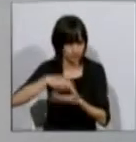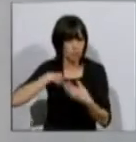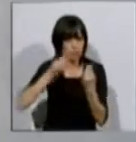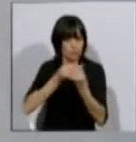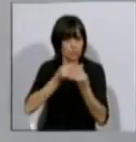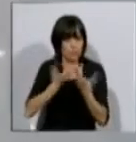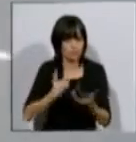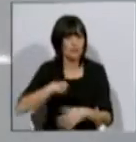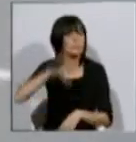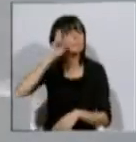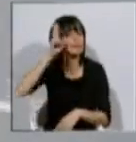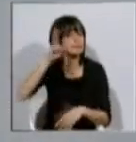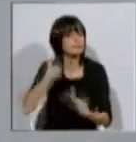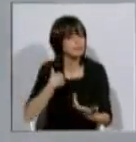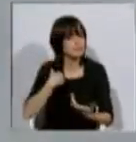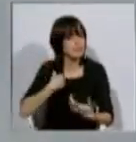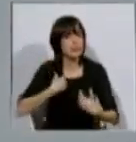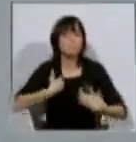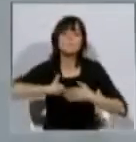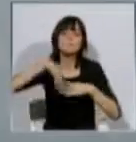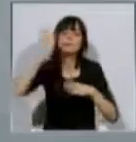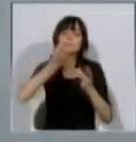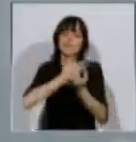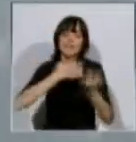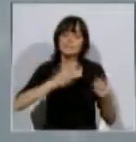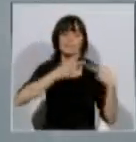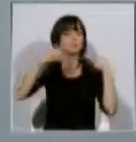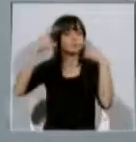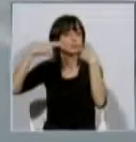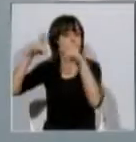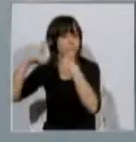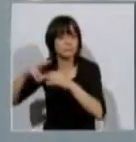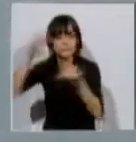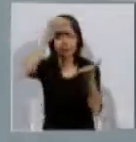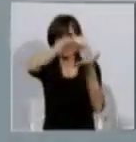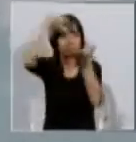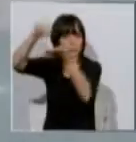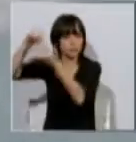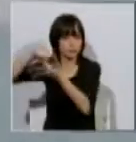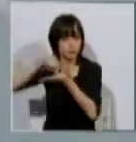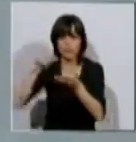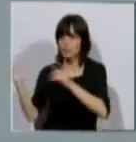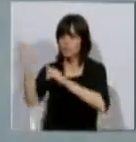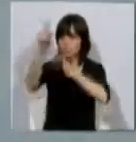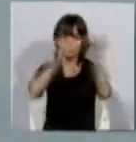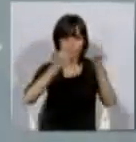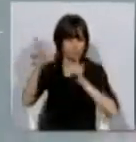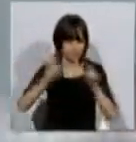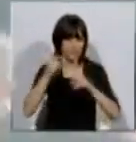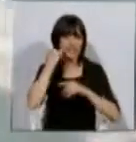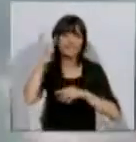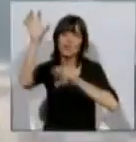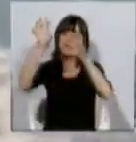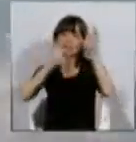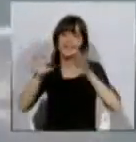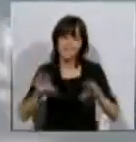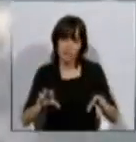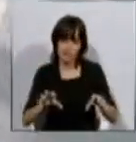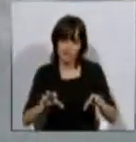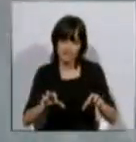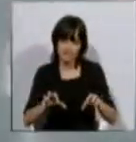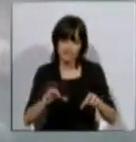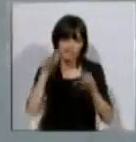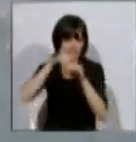así generaban un tráfico de turistas importantes de una ciudad y de una región a otra de la República